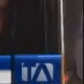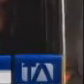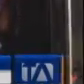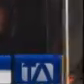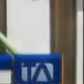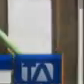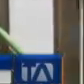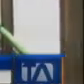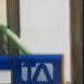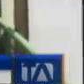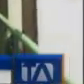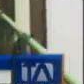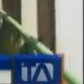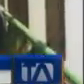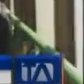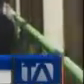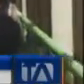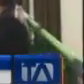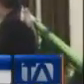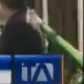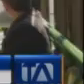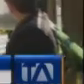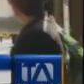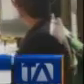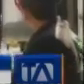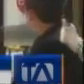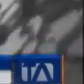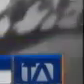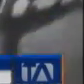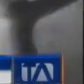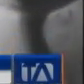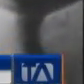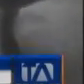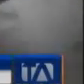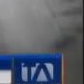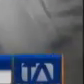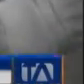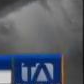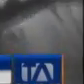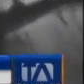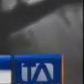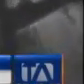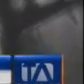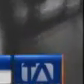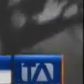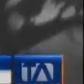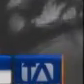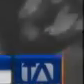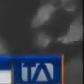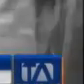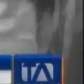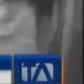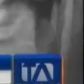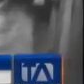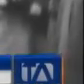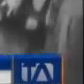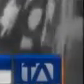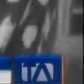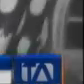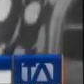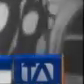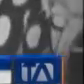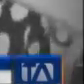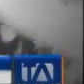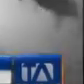que esto siga sucediendo con nuestras mujeres, tanto adolescentes como niñas también, que han sido víctimas de acoso